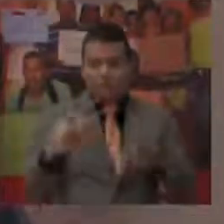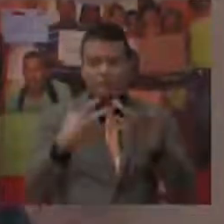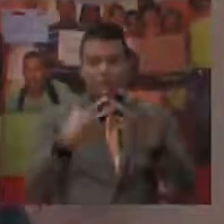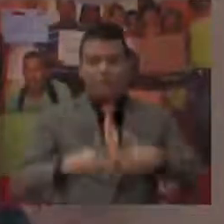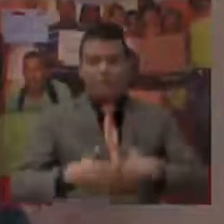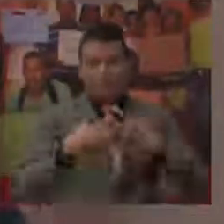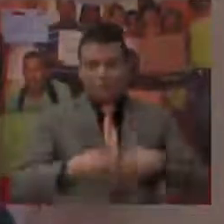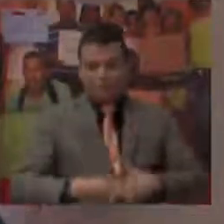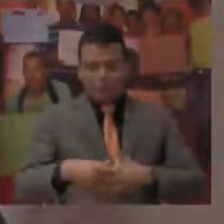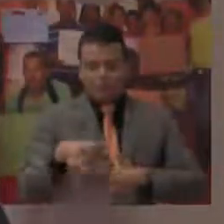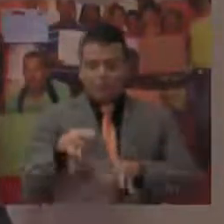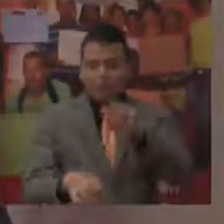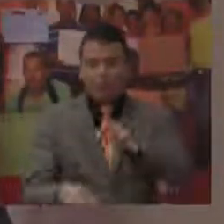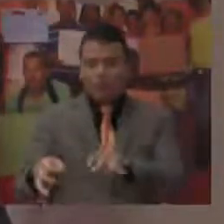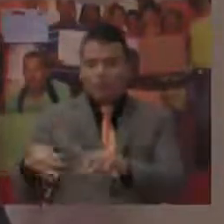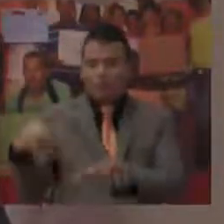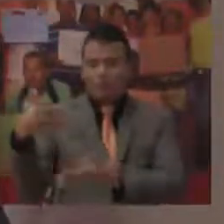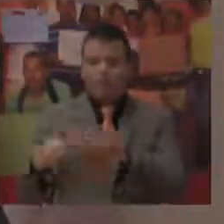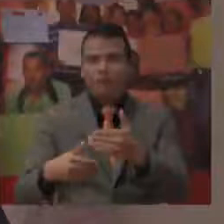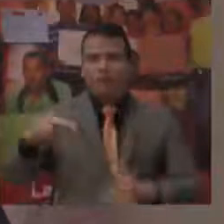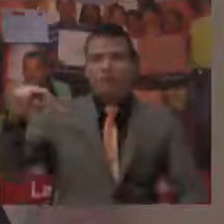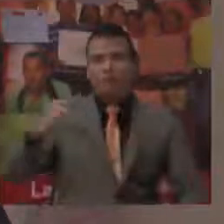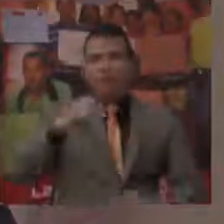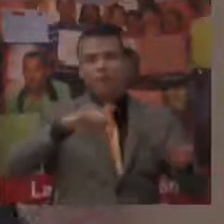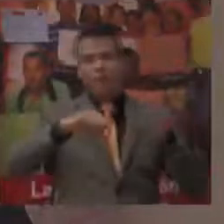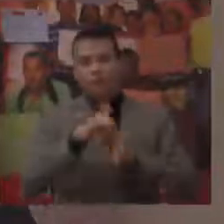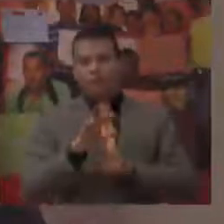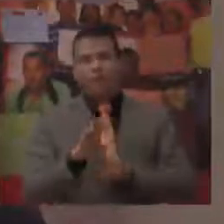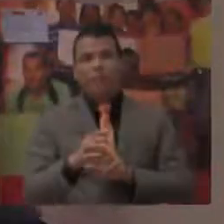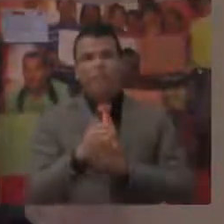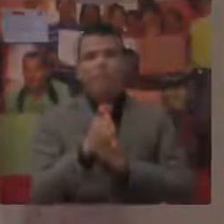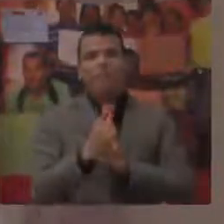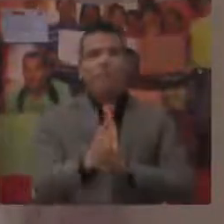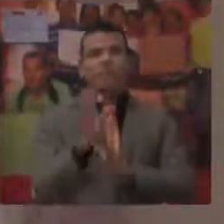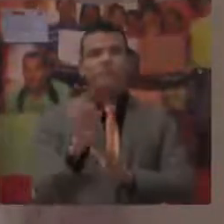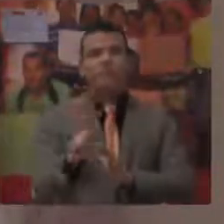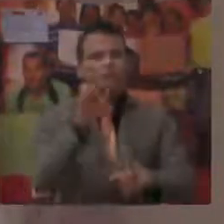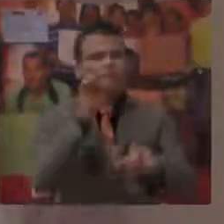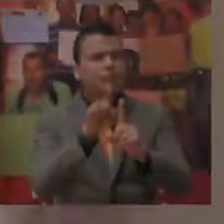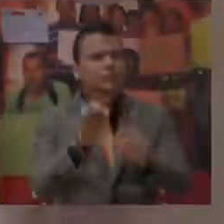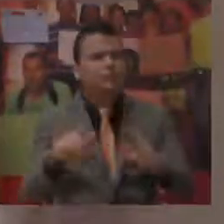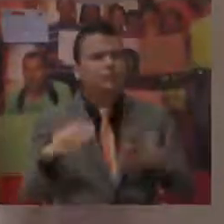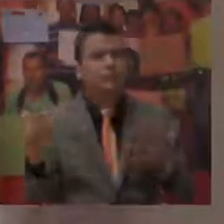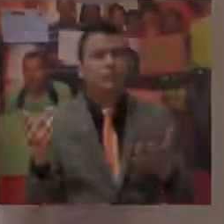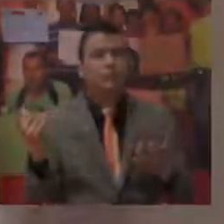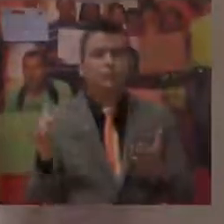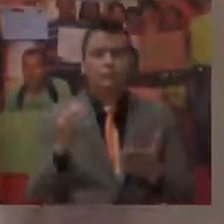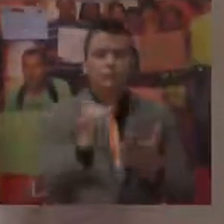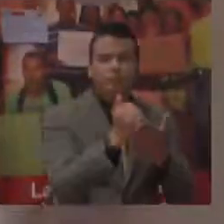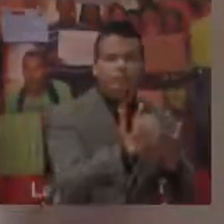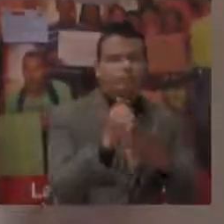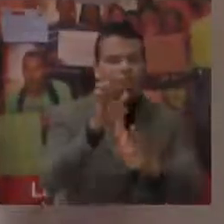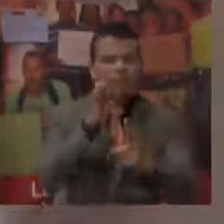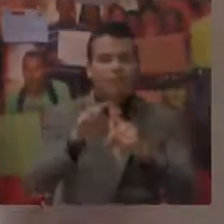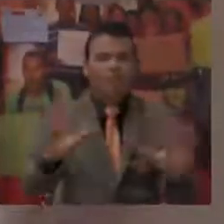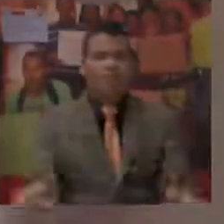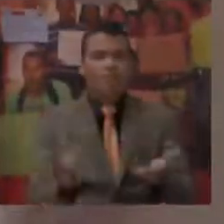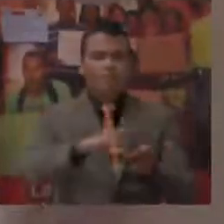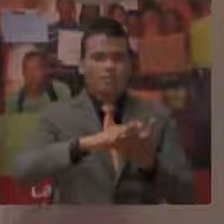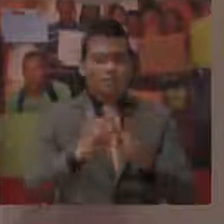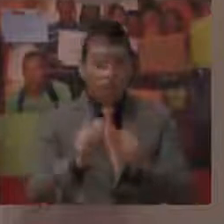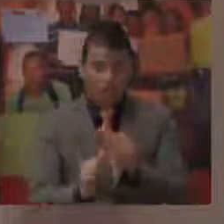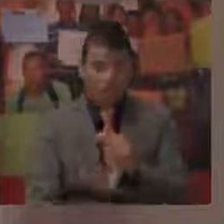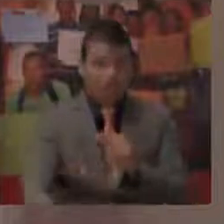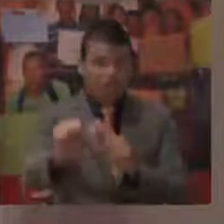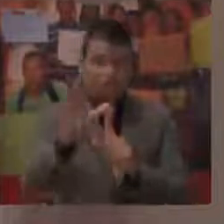de justicia transicional. Es un mecanismo que tiene como objetivo contribuir a la paz